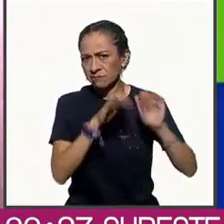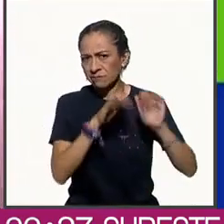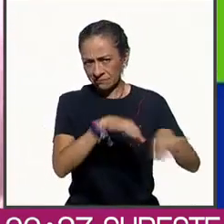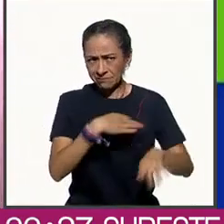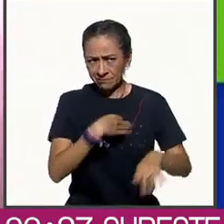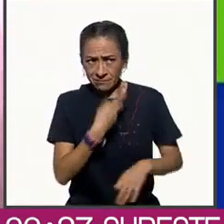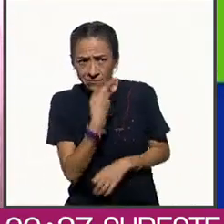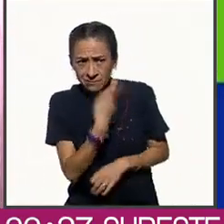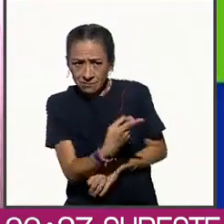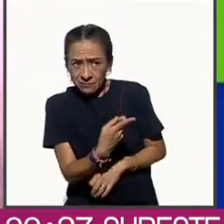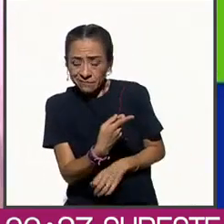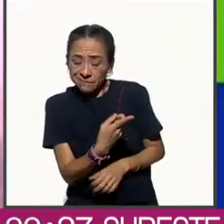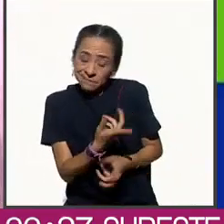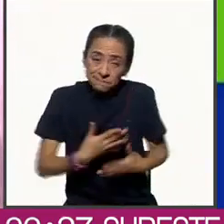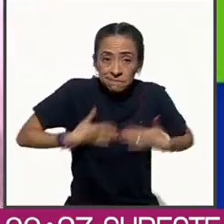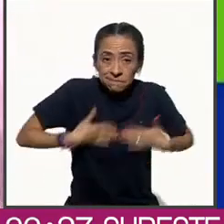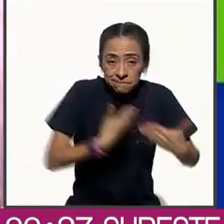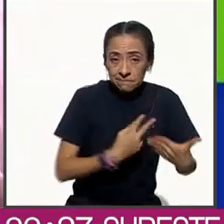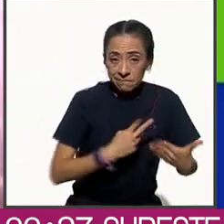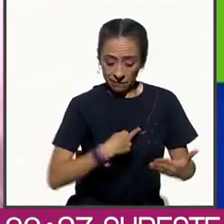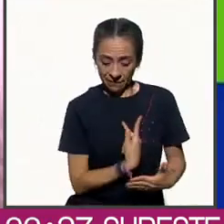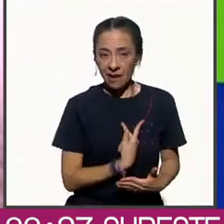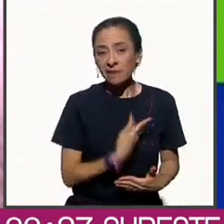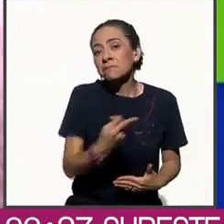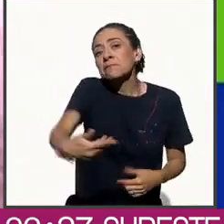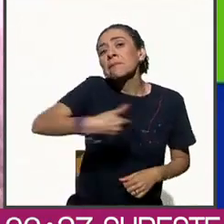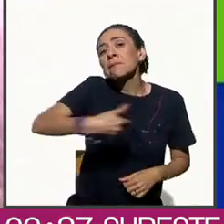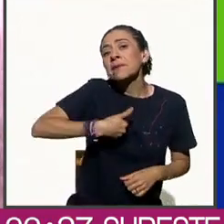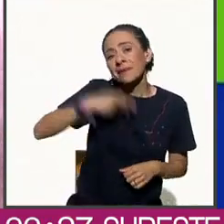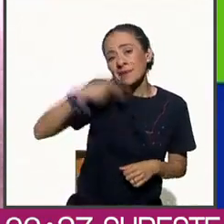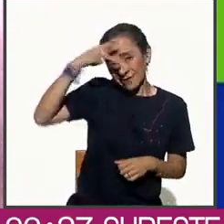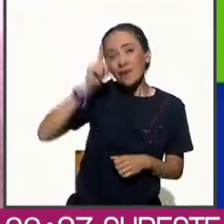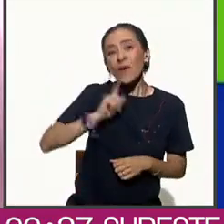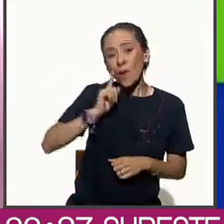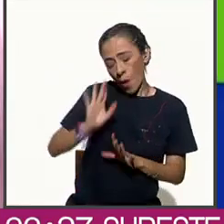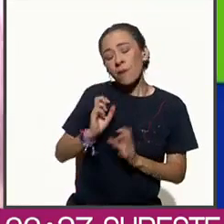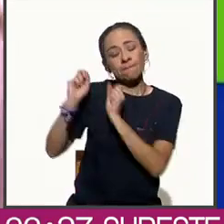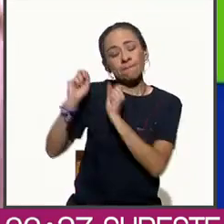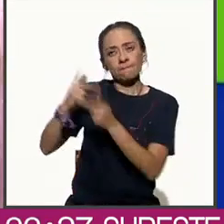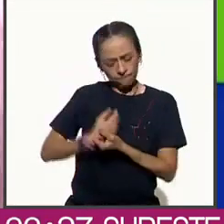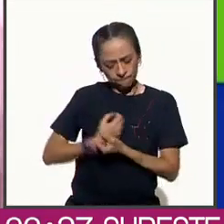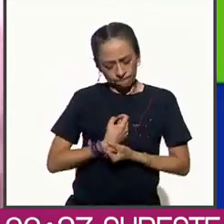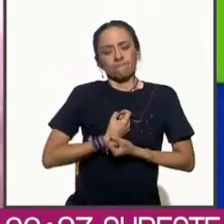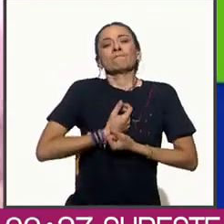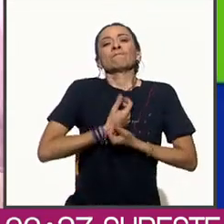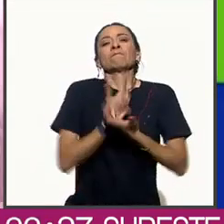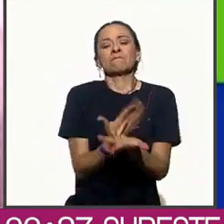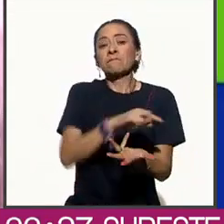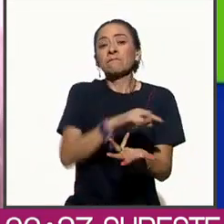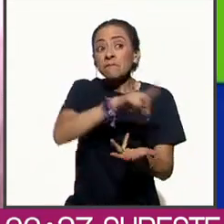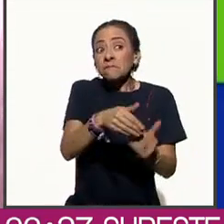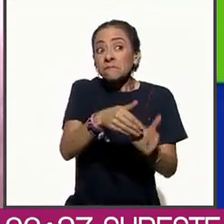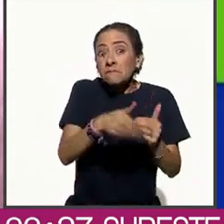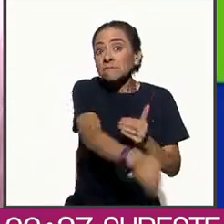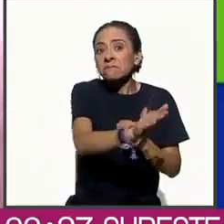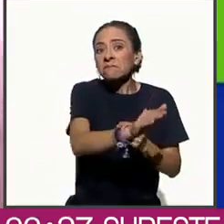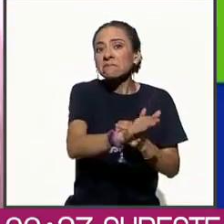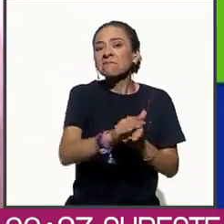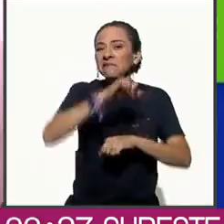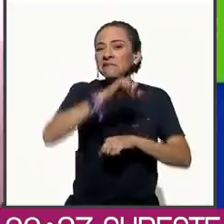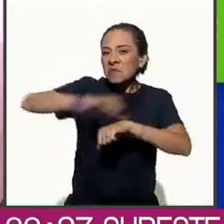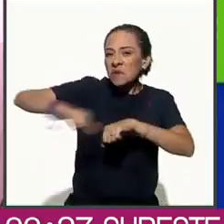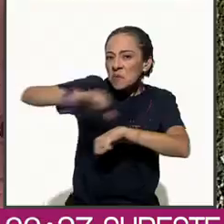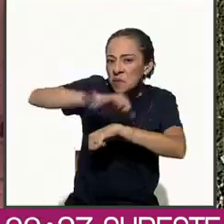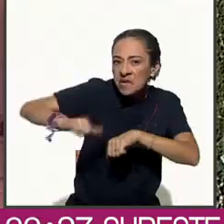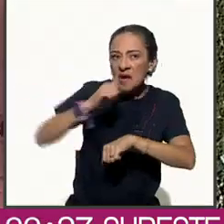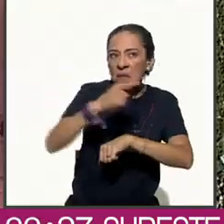lo pide la psicóloga, era el paso de decirles a los demás, a mi entorno. El director empezó a tratarme mal en cirugías, empezó a